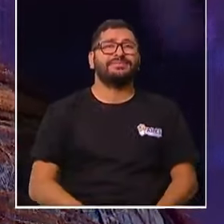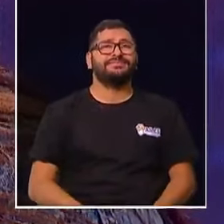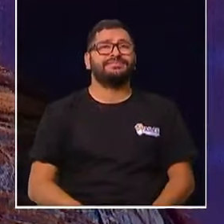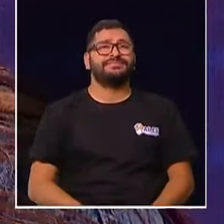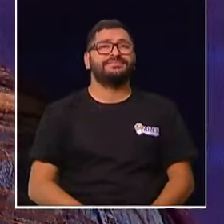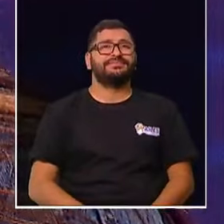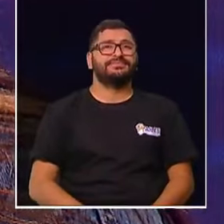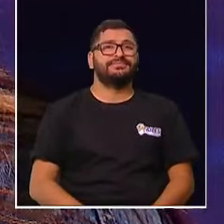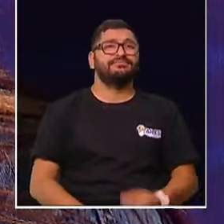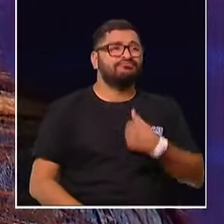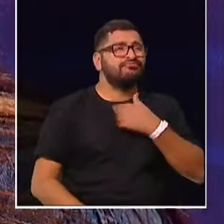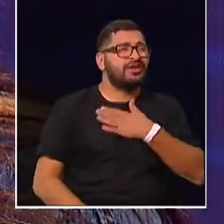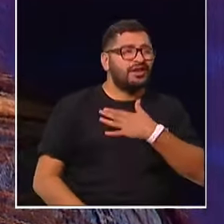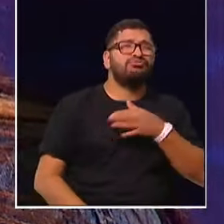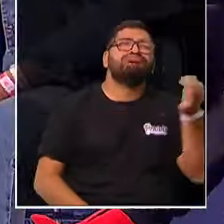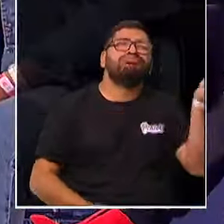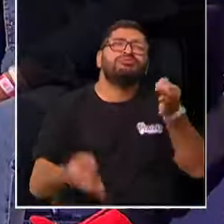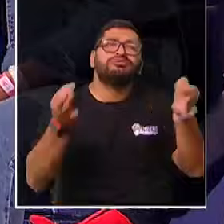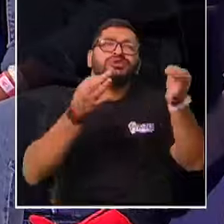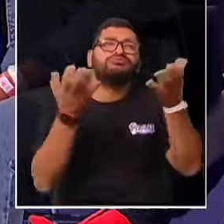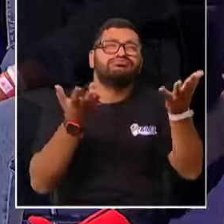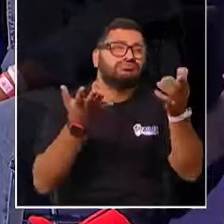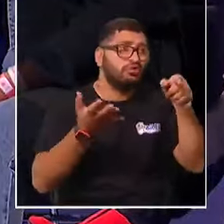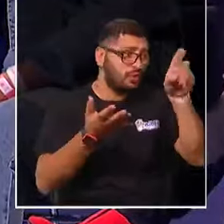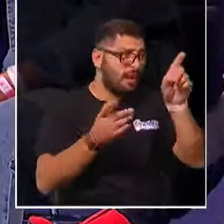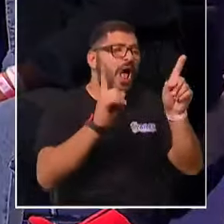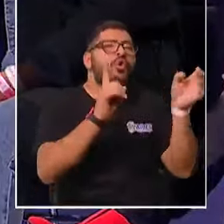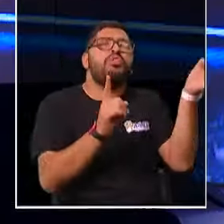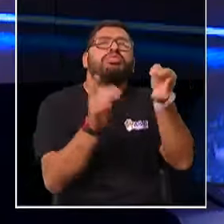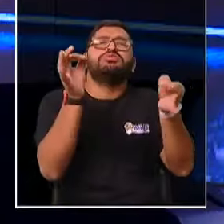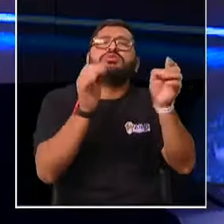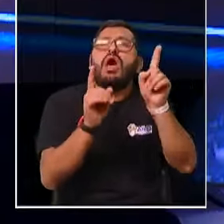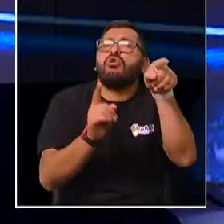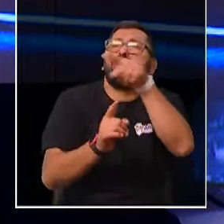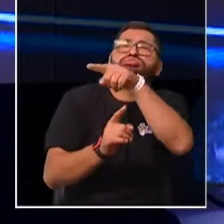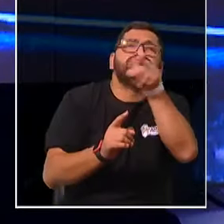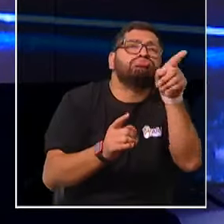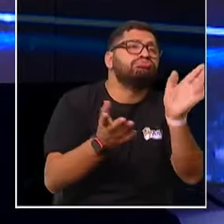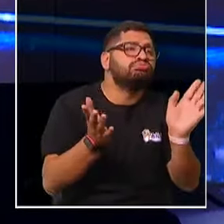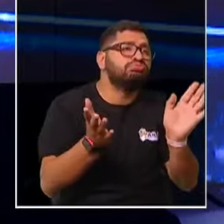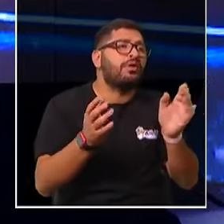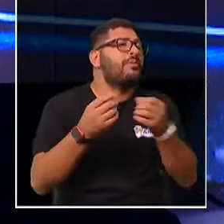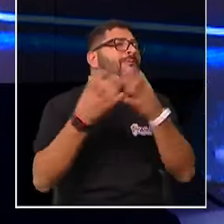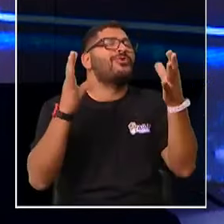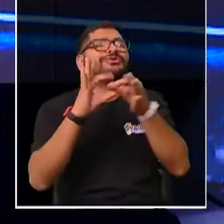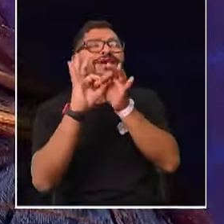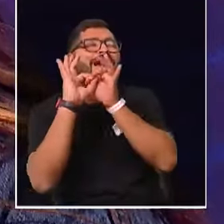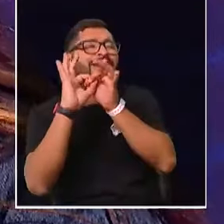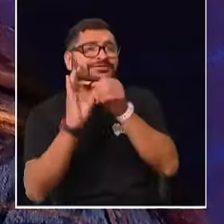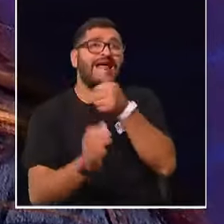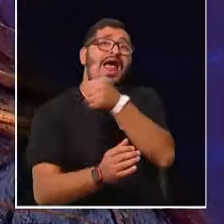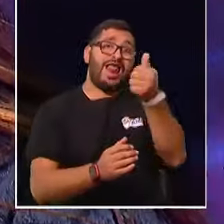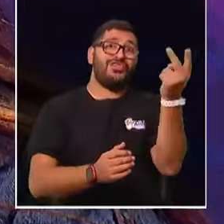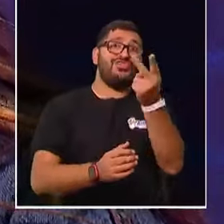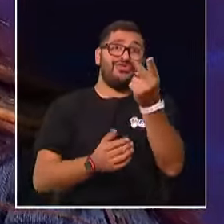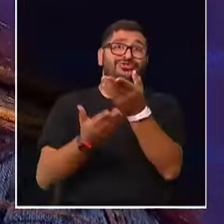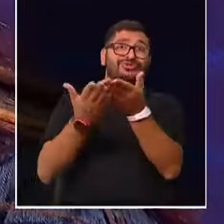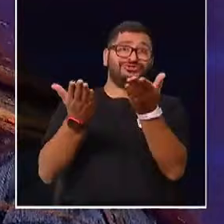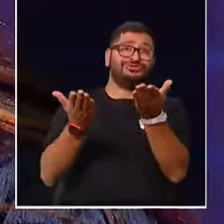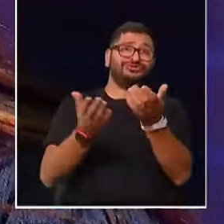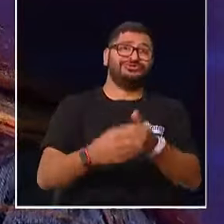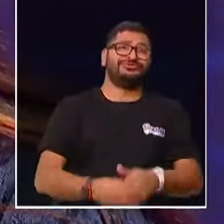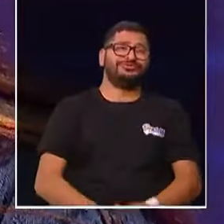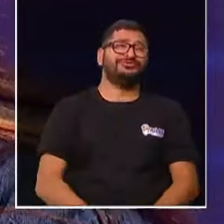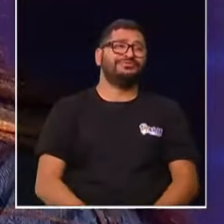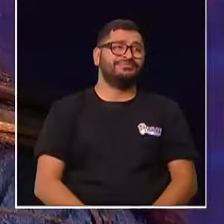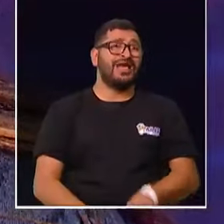¿Quisiera decirle algo a tu papá y a tu mamá? Que estoy muy agradecida con los dos. Porque mis